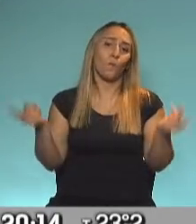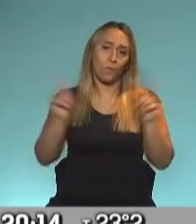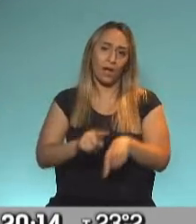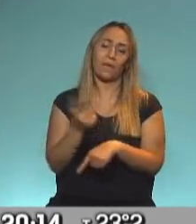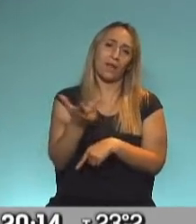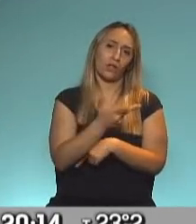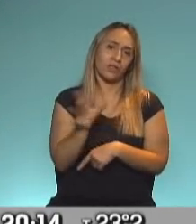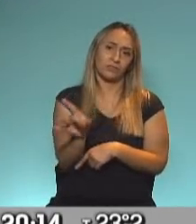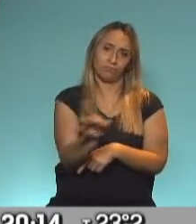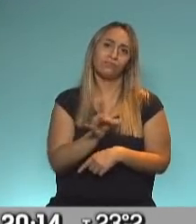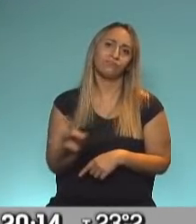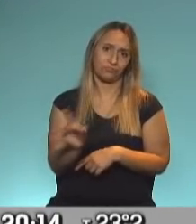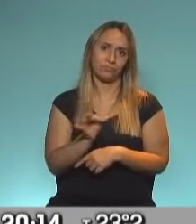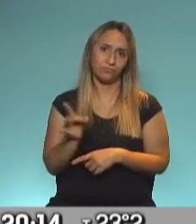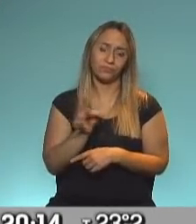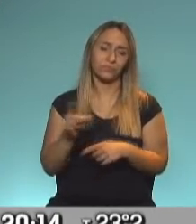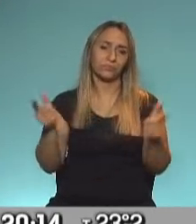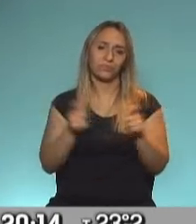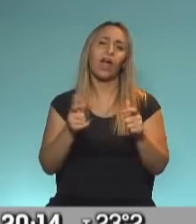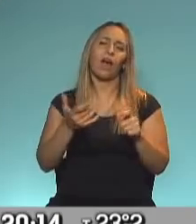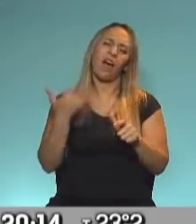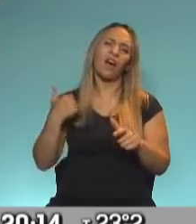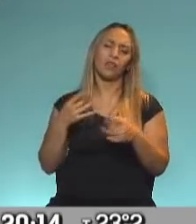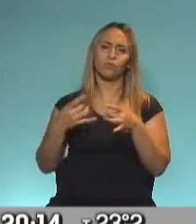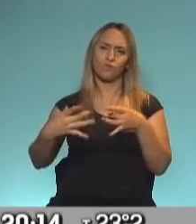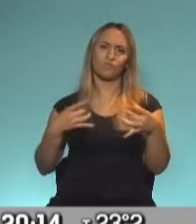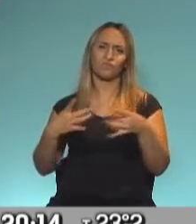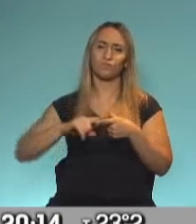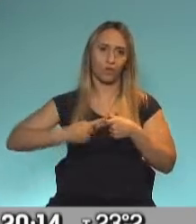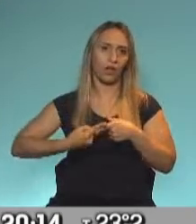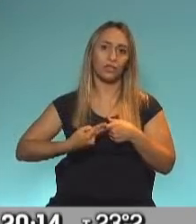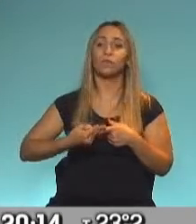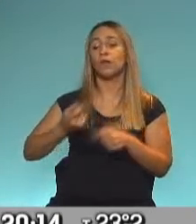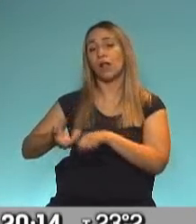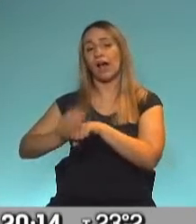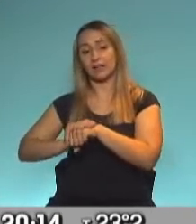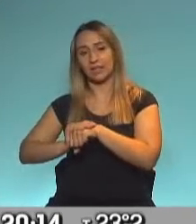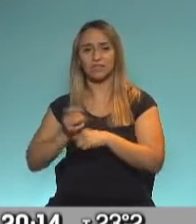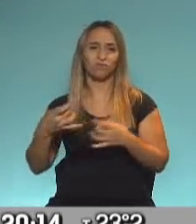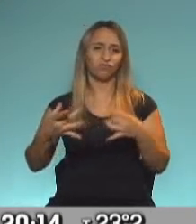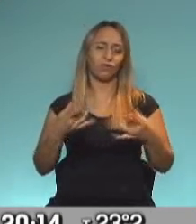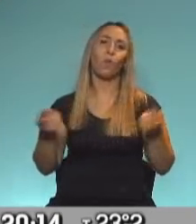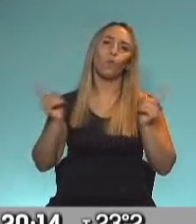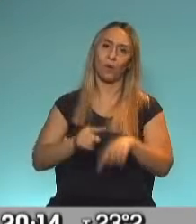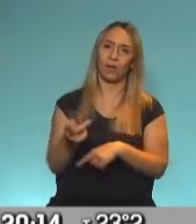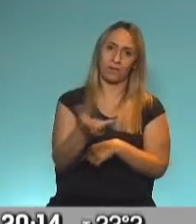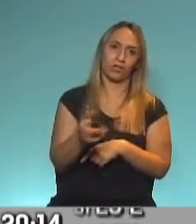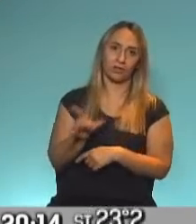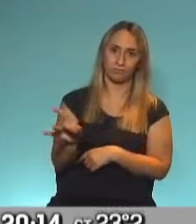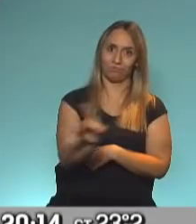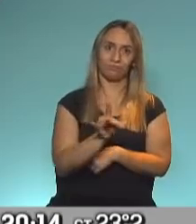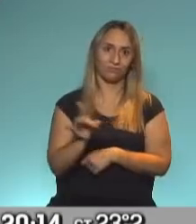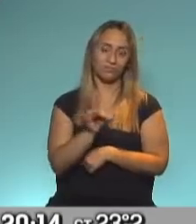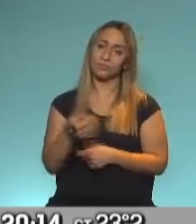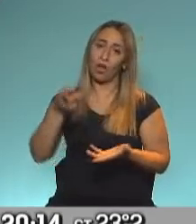del AMBA después de algunos roces políticos que hemos contado con Horacio Rodríguez Larreta, se reactiva para poner cartas